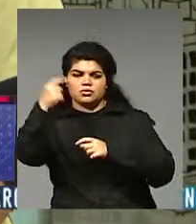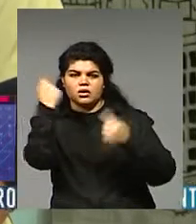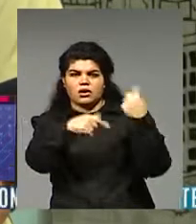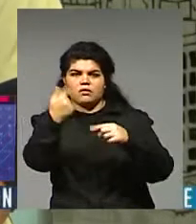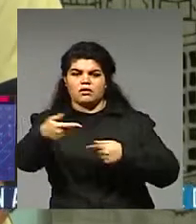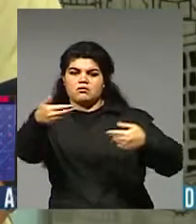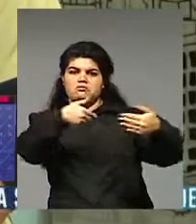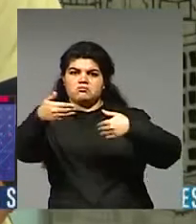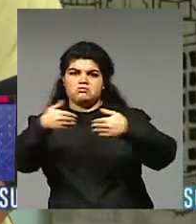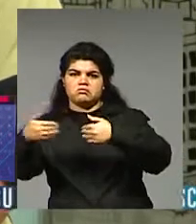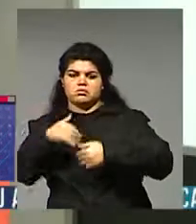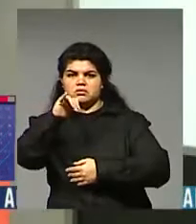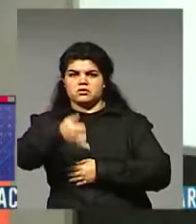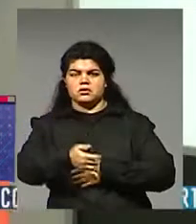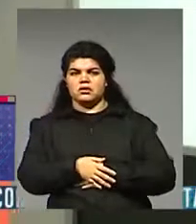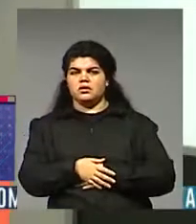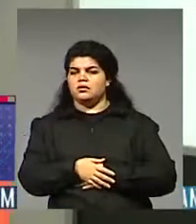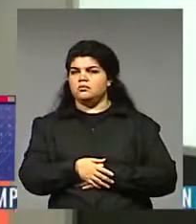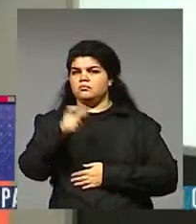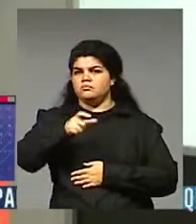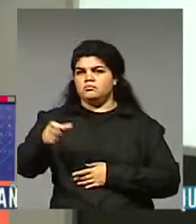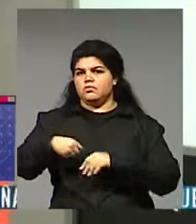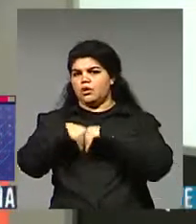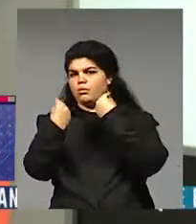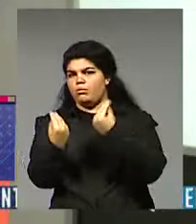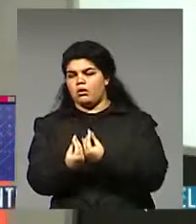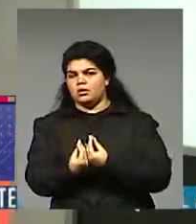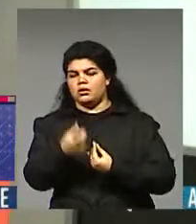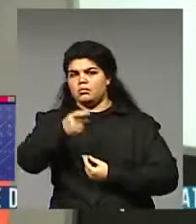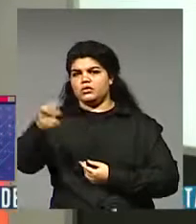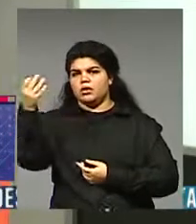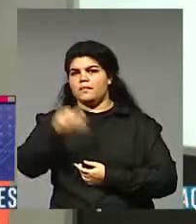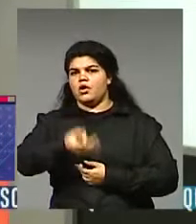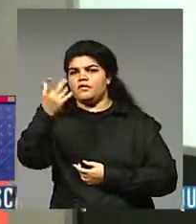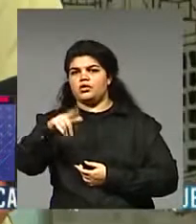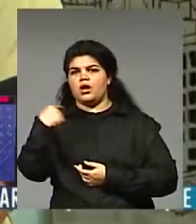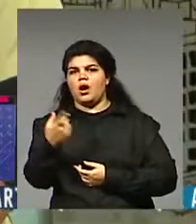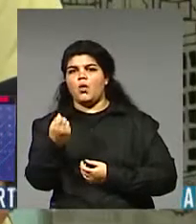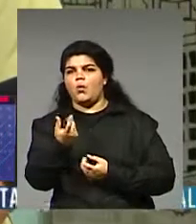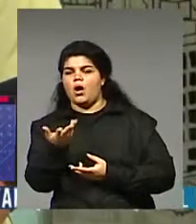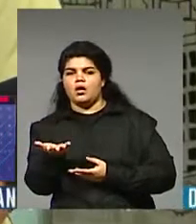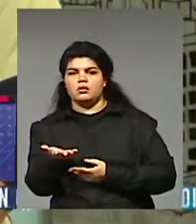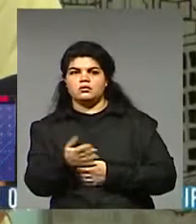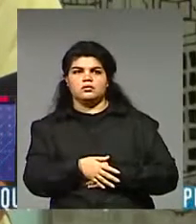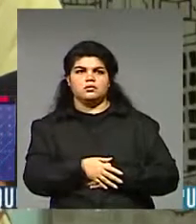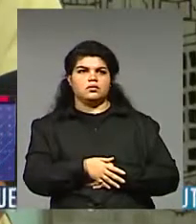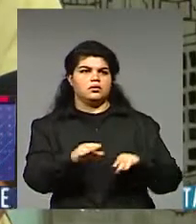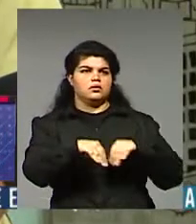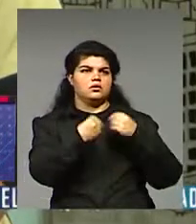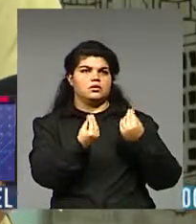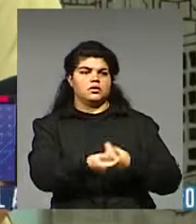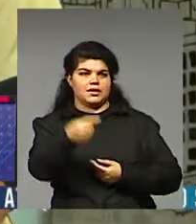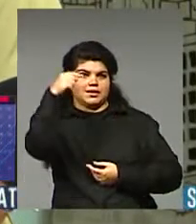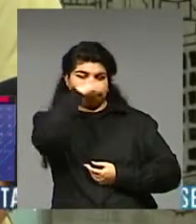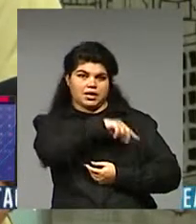al servicio. ¿Cuánta gente compone este servicio? ¿Cuántos profesionales están trabajando? Somos 7